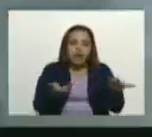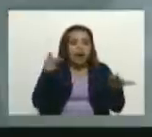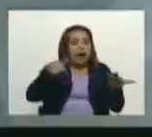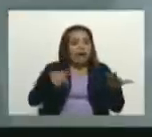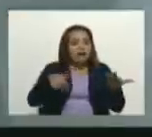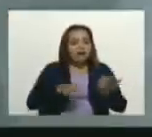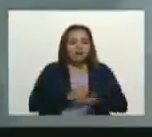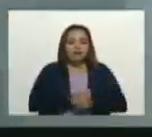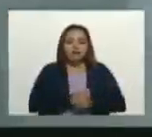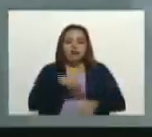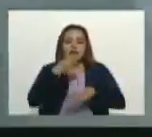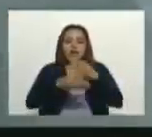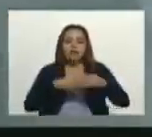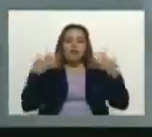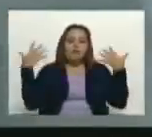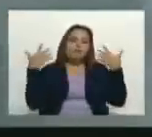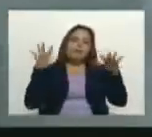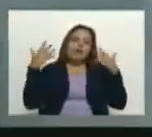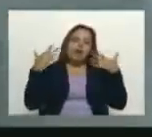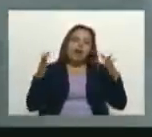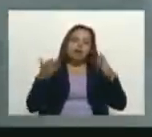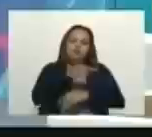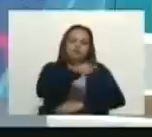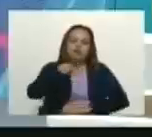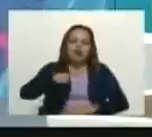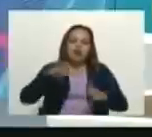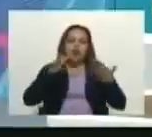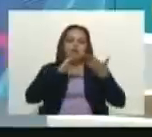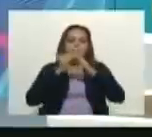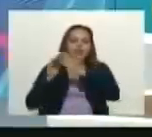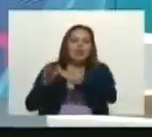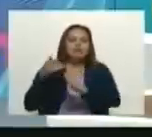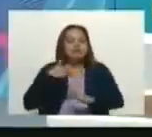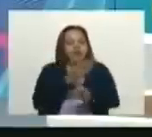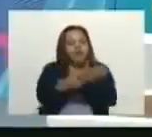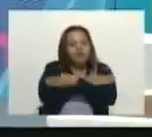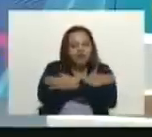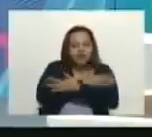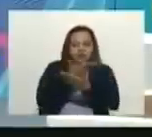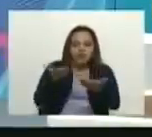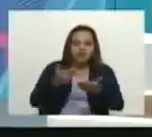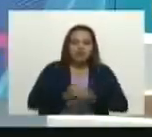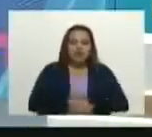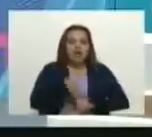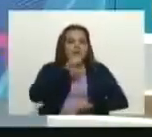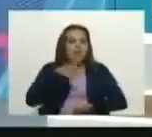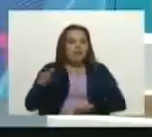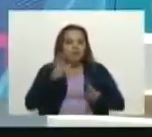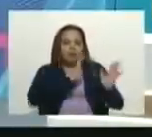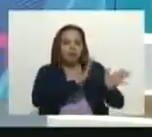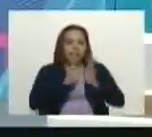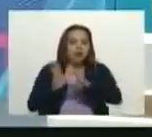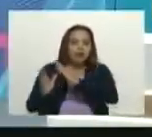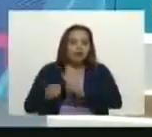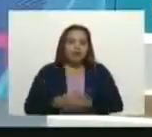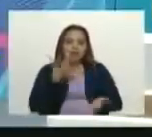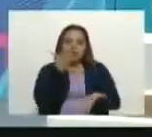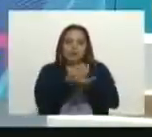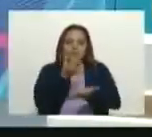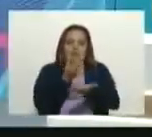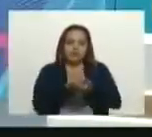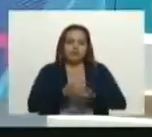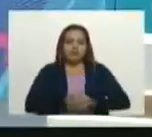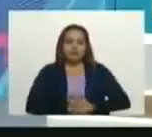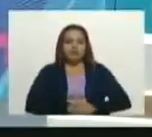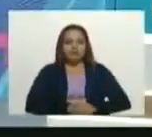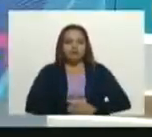un gran aplauso a esta comunidad, Gaudí, te felicito. Al Poder Popular de Maturín, de Monaga.